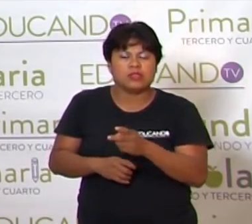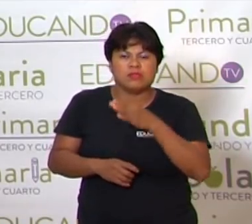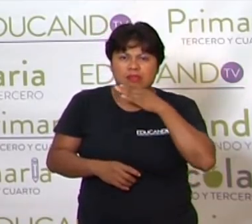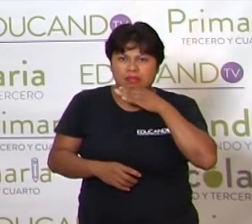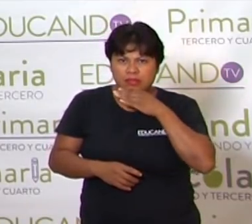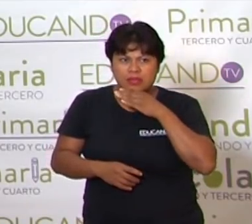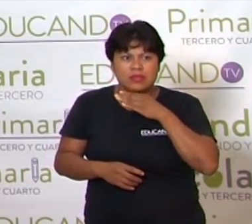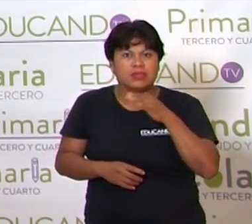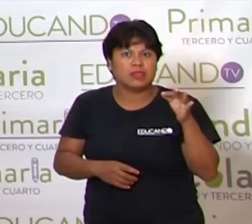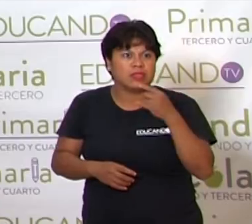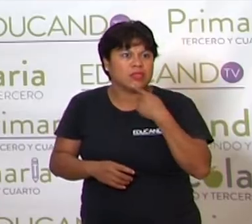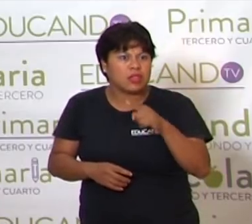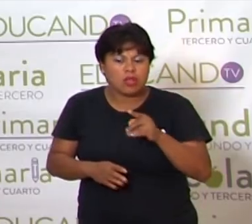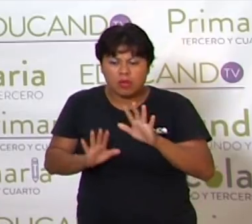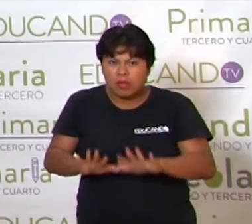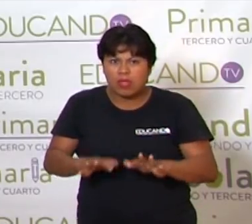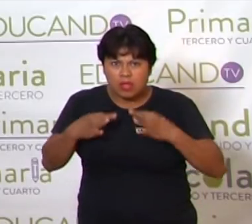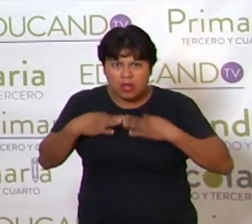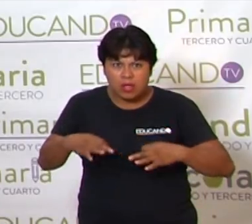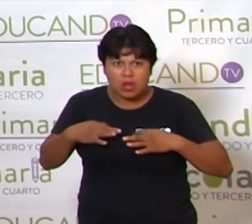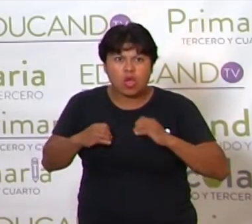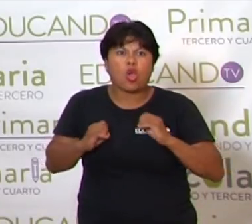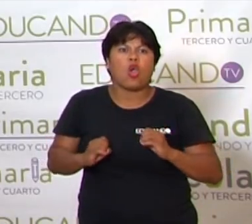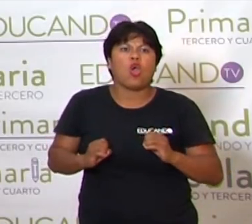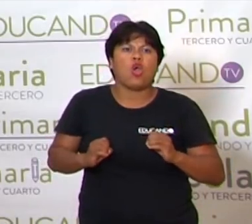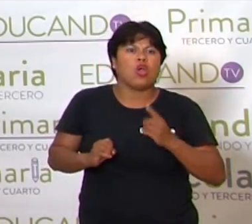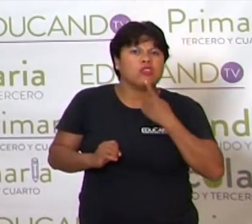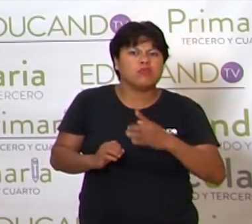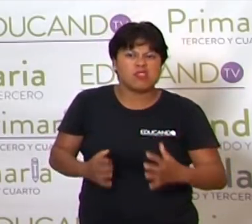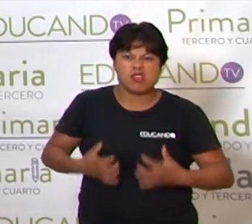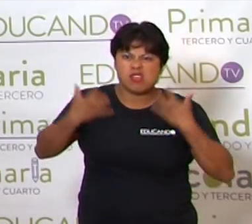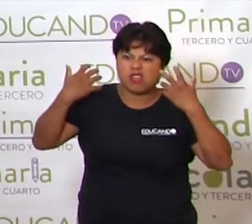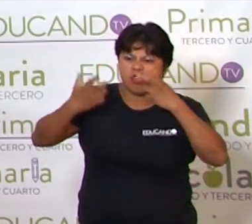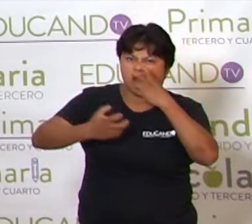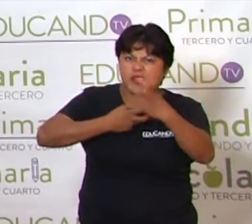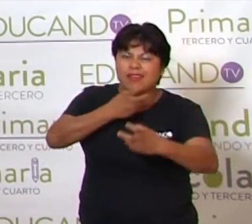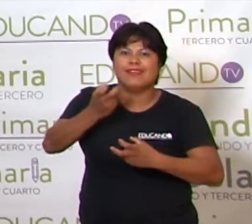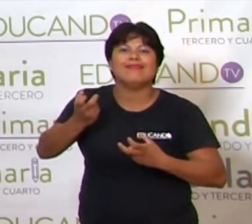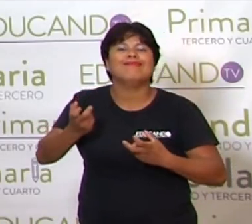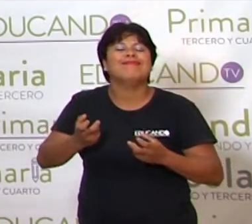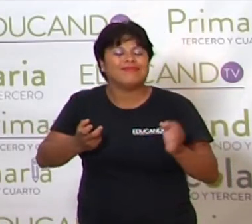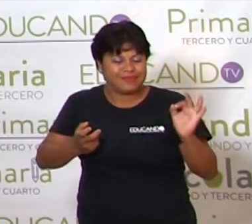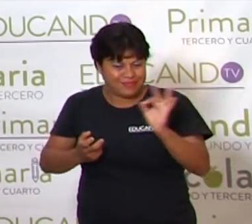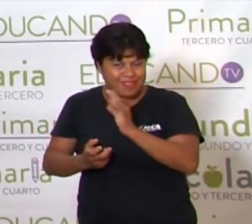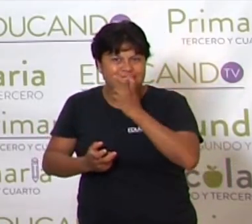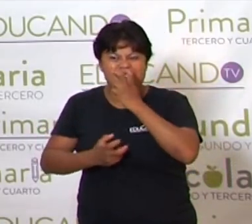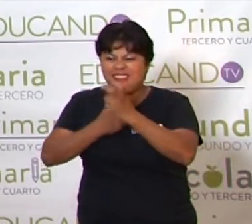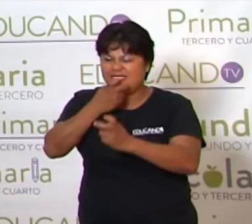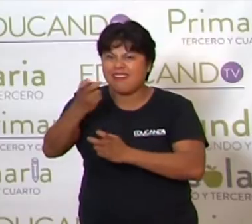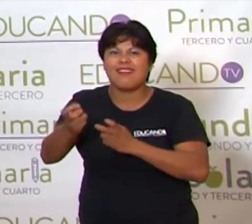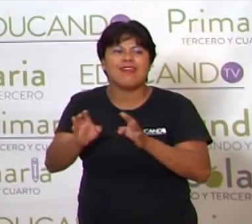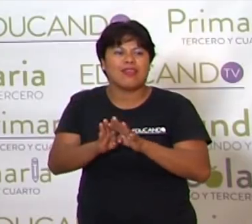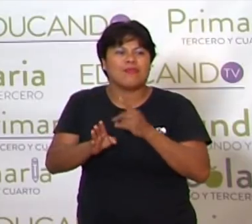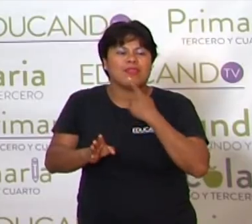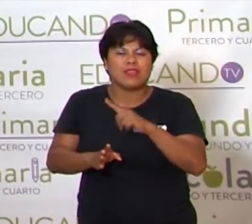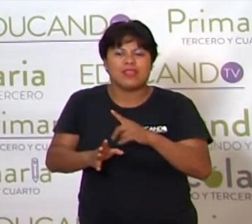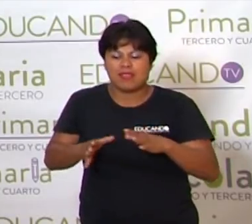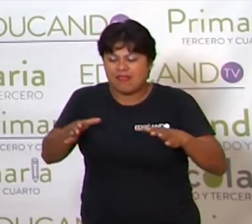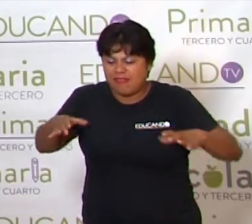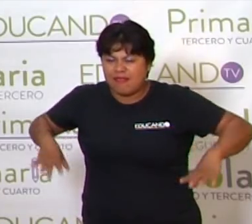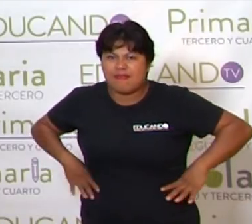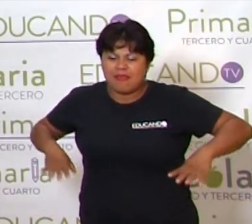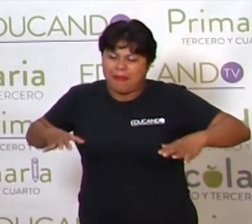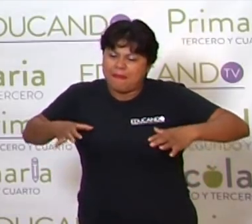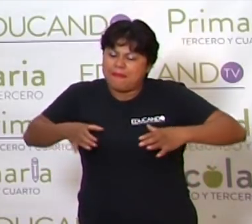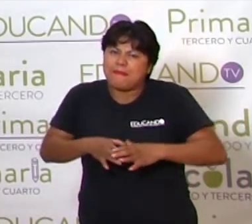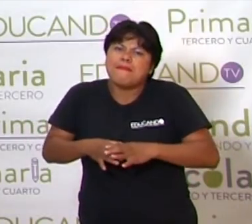se lo estaba diciendo pacíficamente o se lo estaba diciendo a gritos? Seguramente a gritos, y como la estaba torturando, entonces